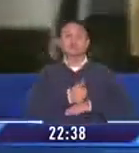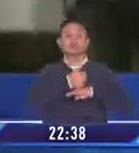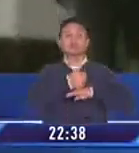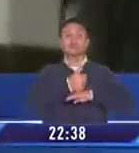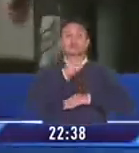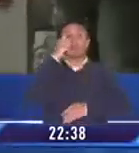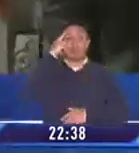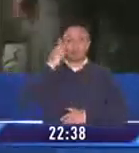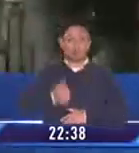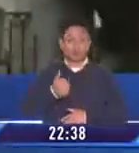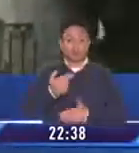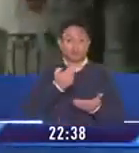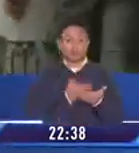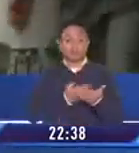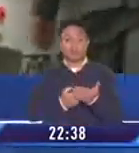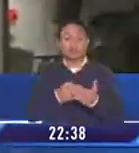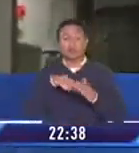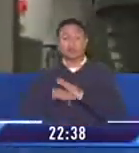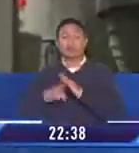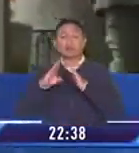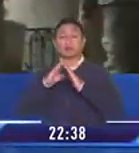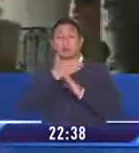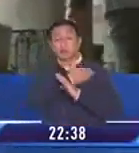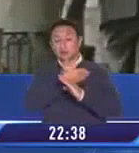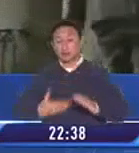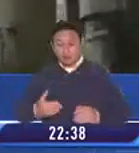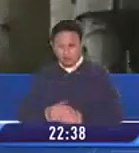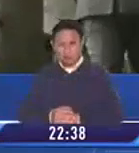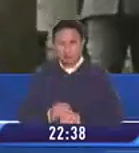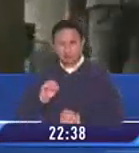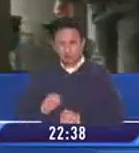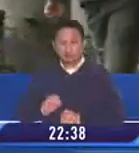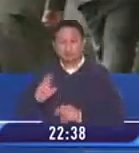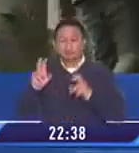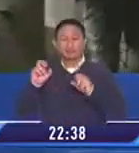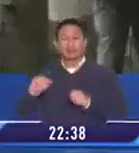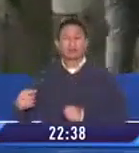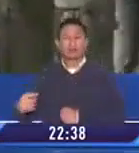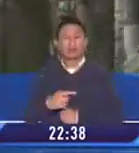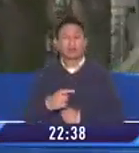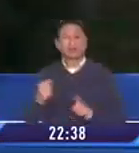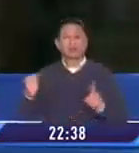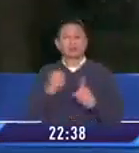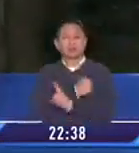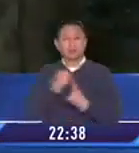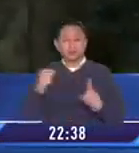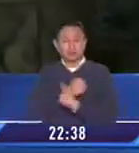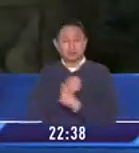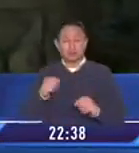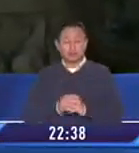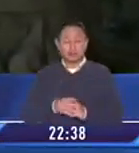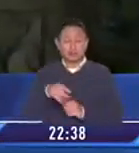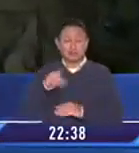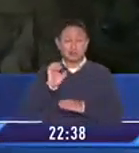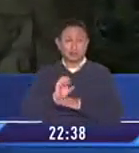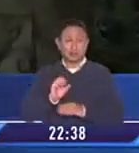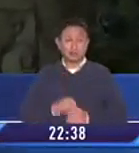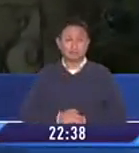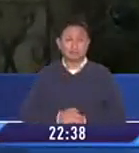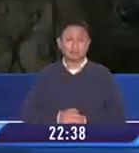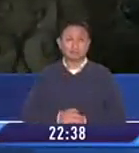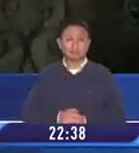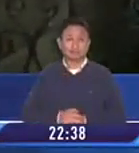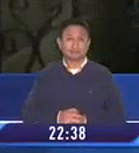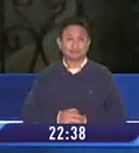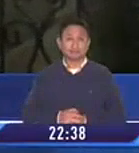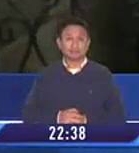del gobierno se reunieron en el Palacio de Carondelet para abordar la situación de violencia que se registra en el país. De lo que se